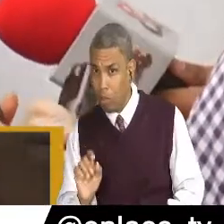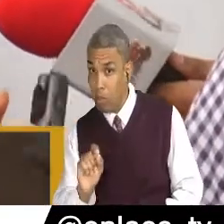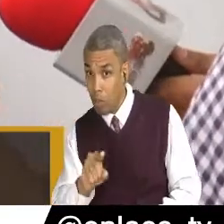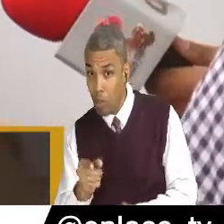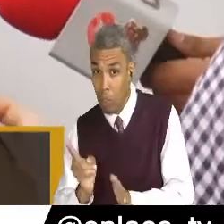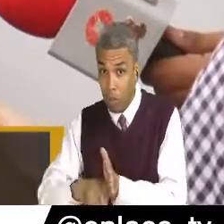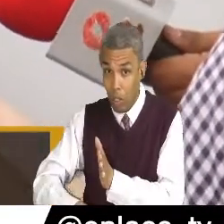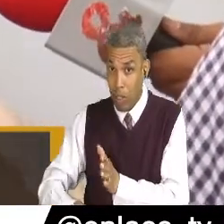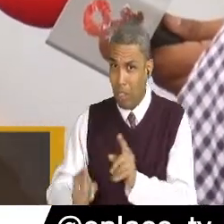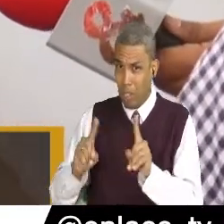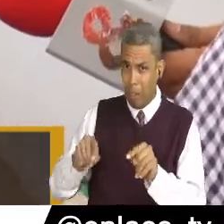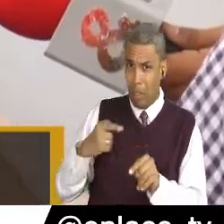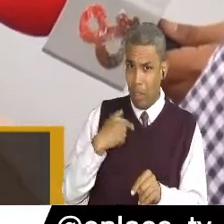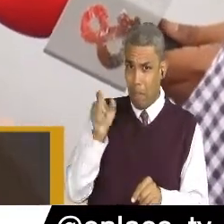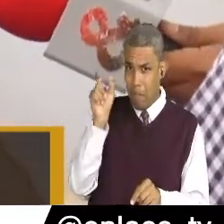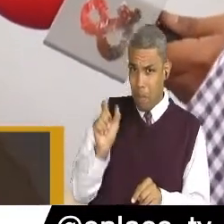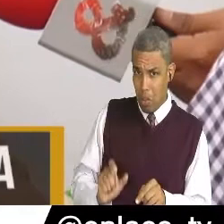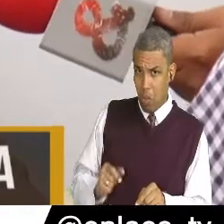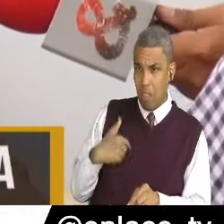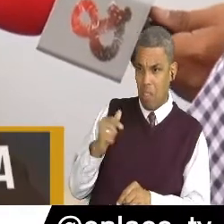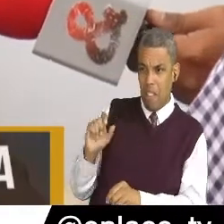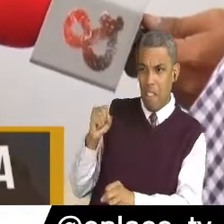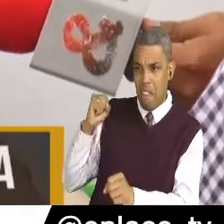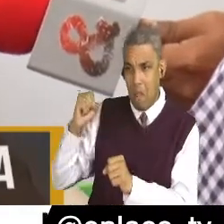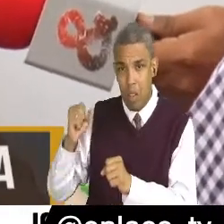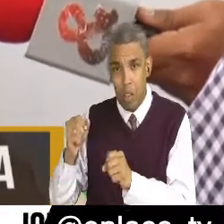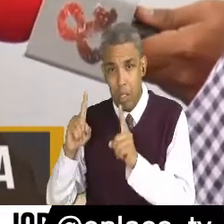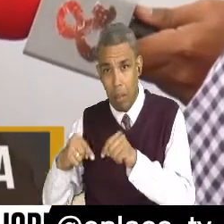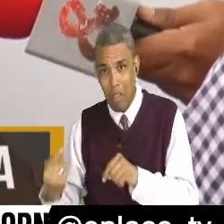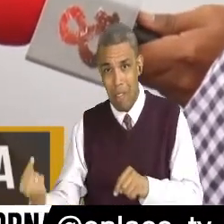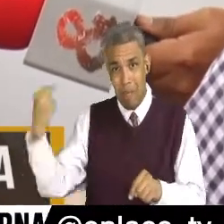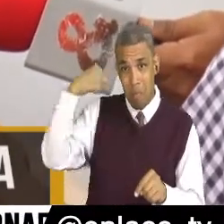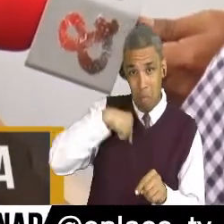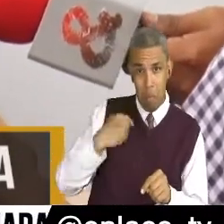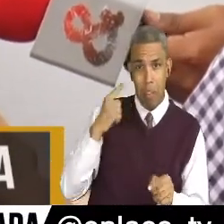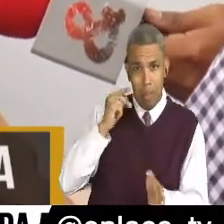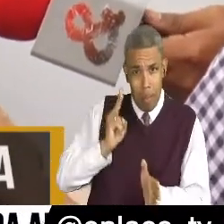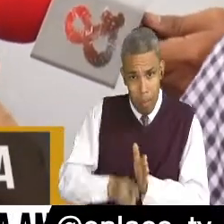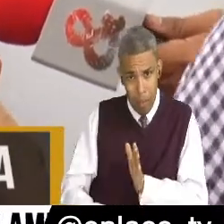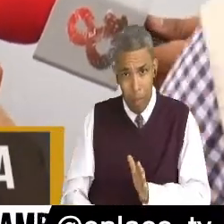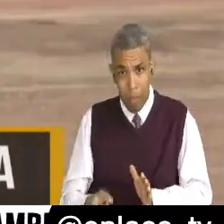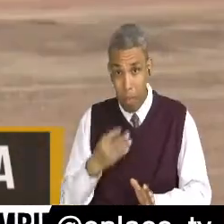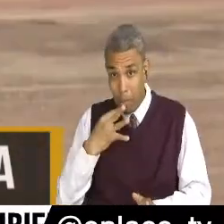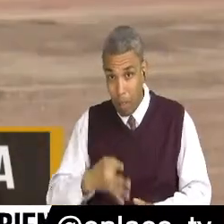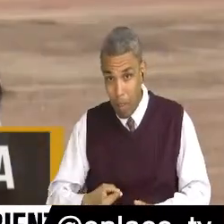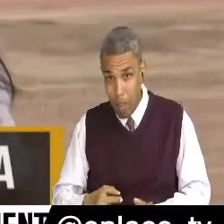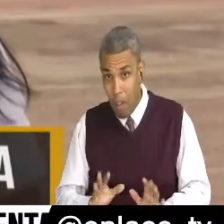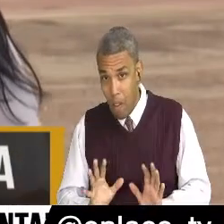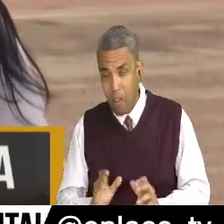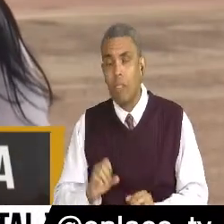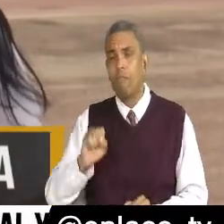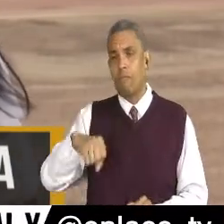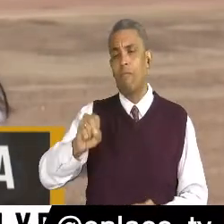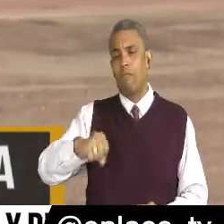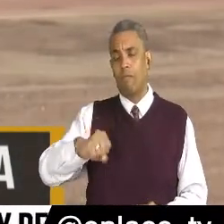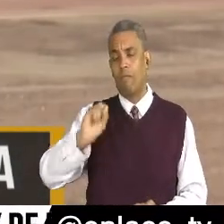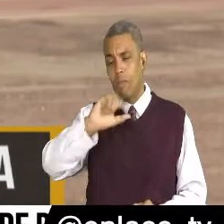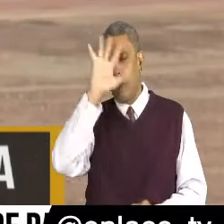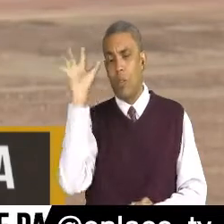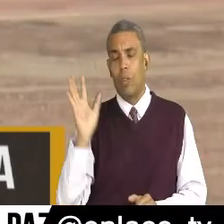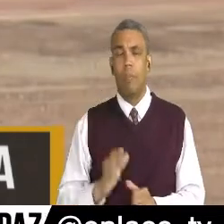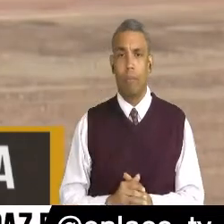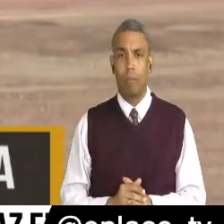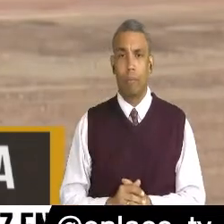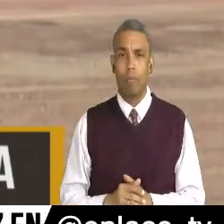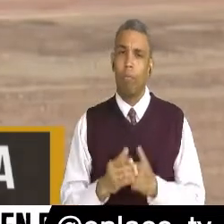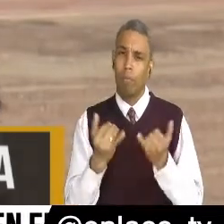El agresor también ataca al funcionario. Claro, tenemos una evidencia física en la cual pues se presentó esta situación. Las autoridades hicieron nuevamente el llamado a